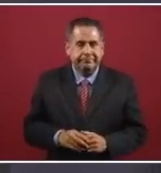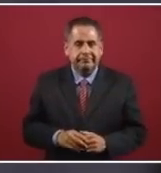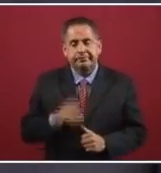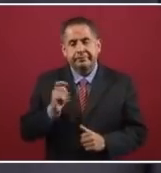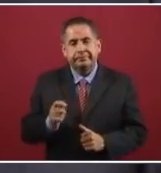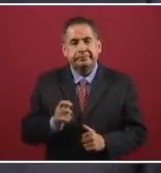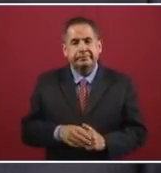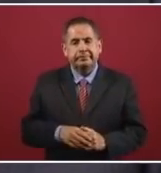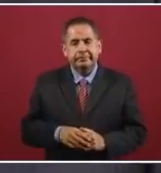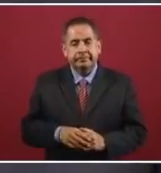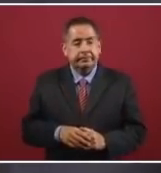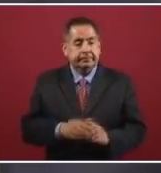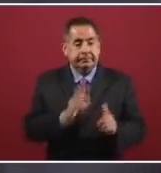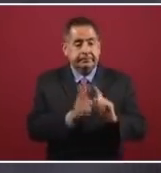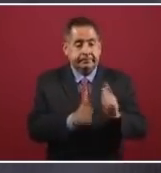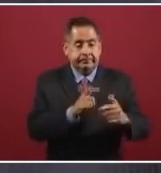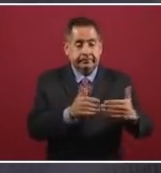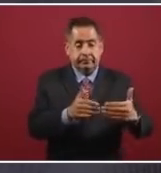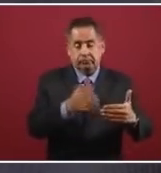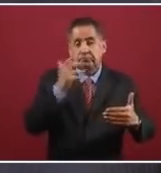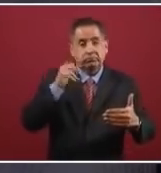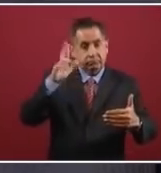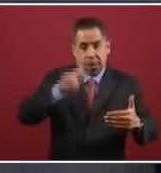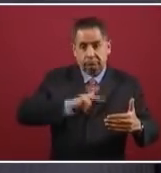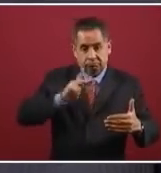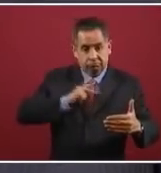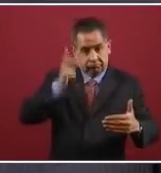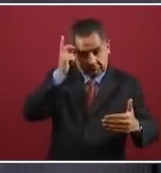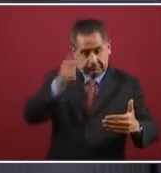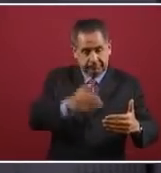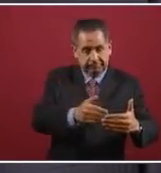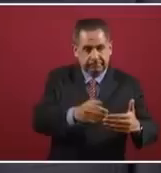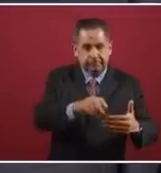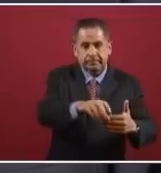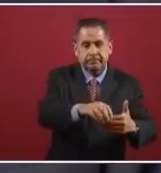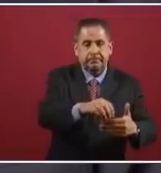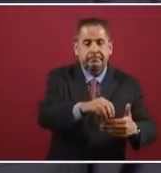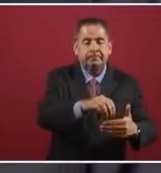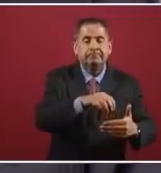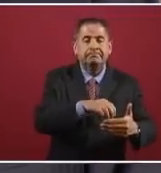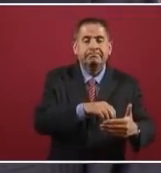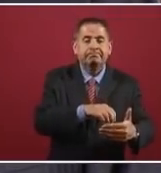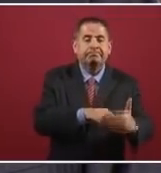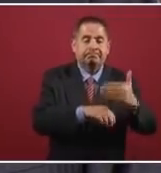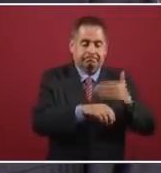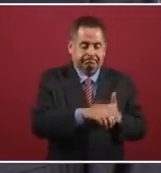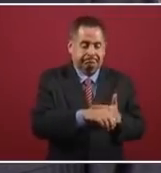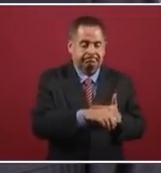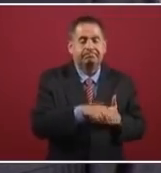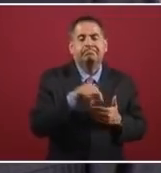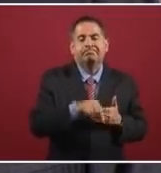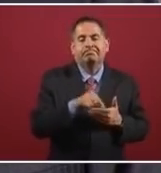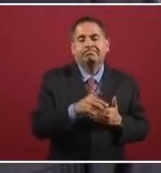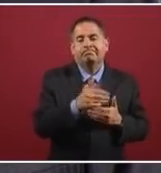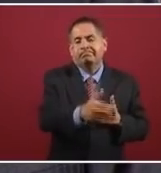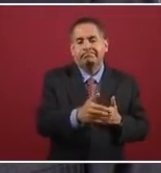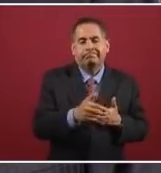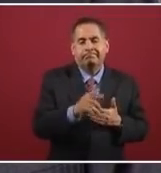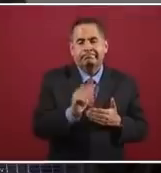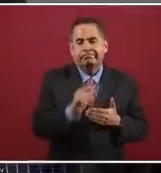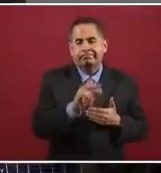Entonces, Laredo, que era de México, se queda de aquel lado del río.